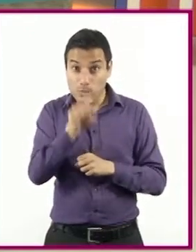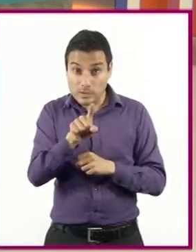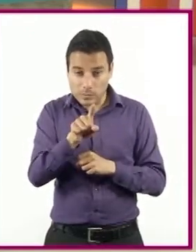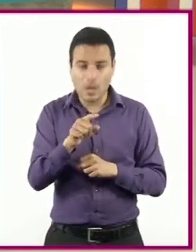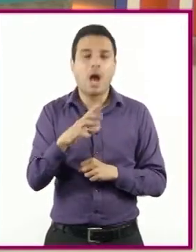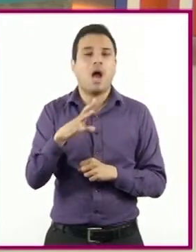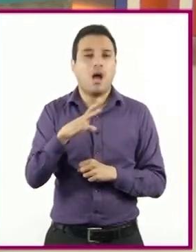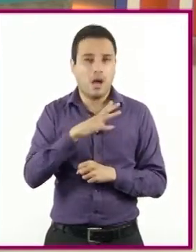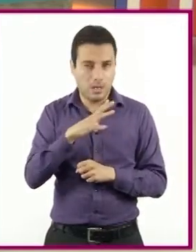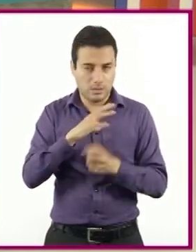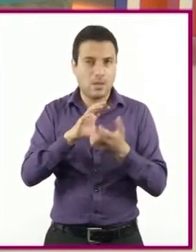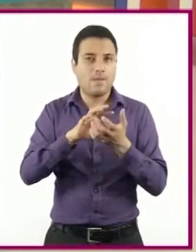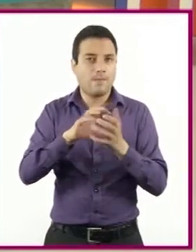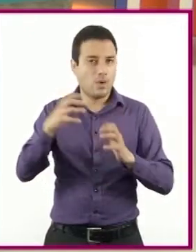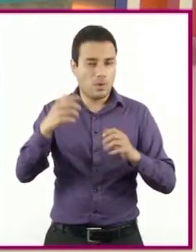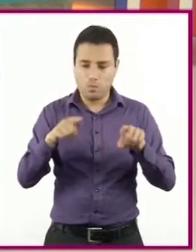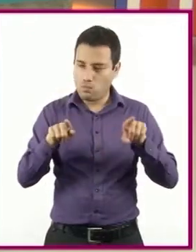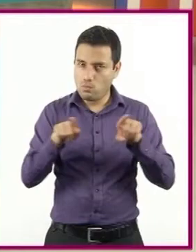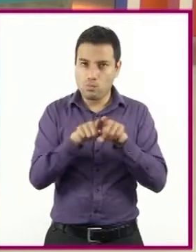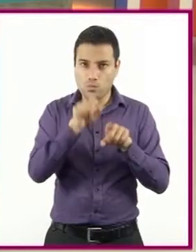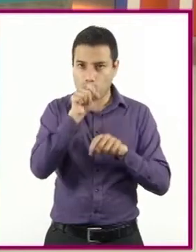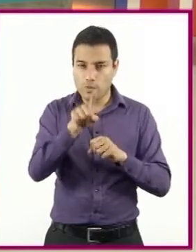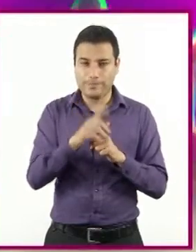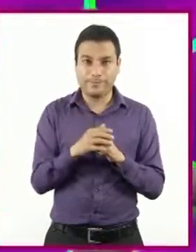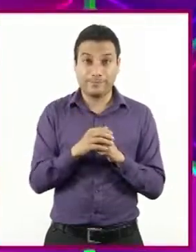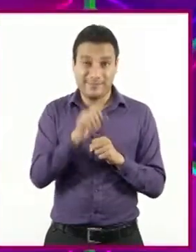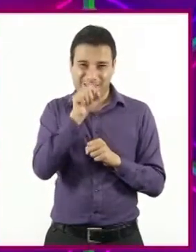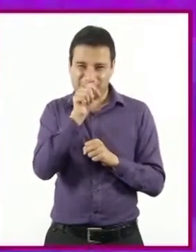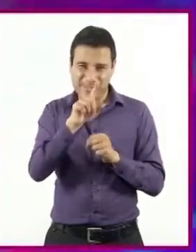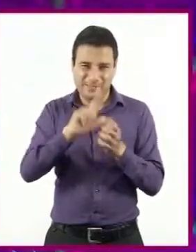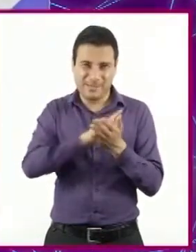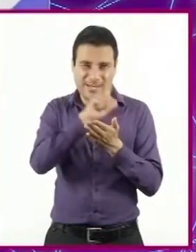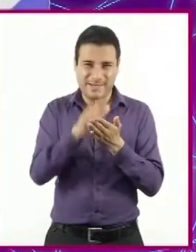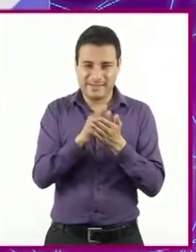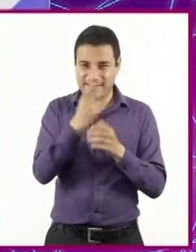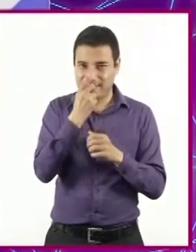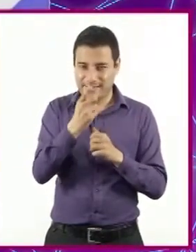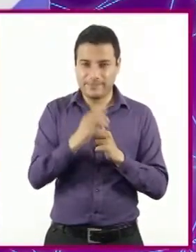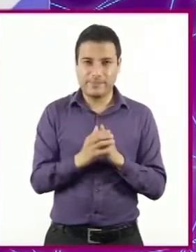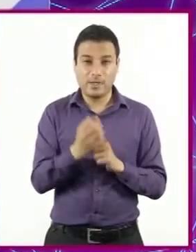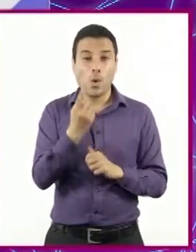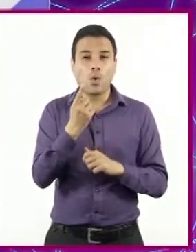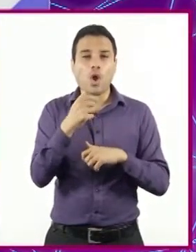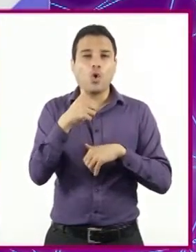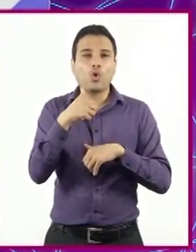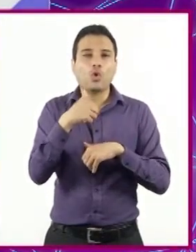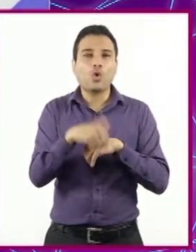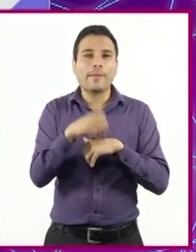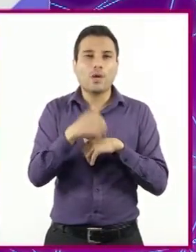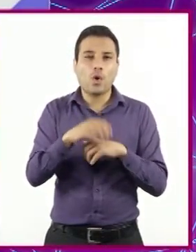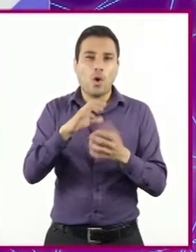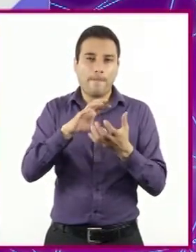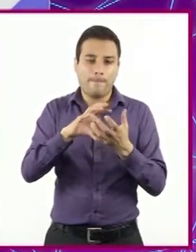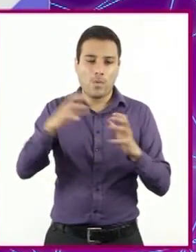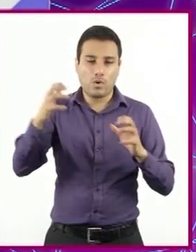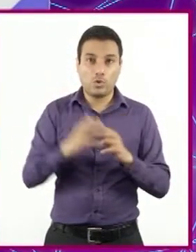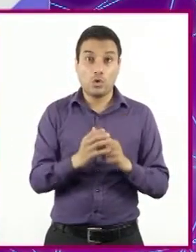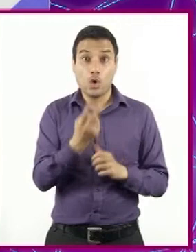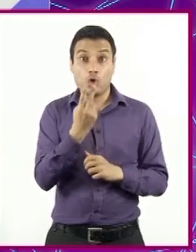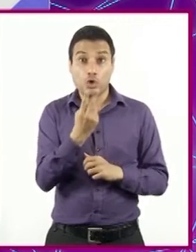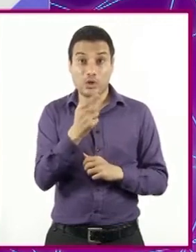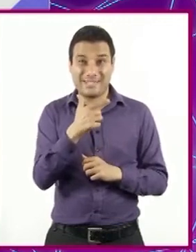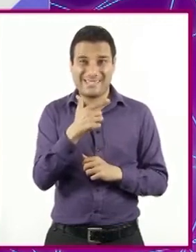moléculas. Con la misma ley se argumenta que un número específico de moléculas de 2 gases